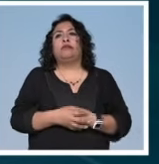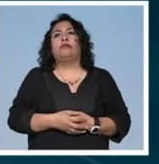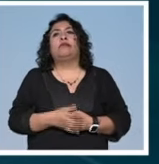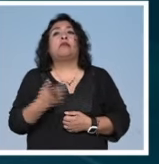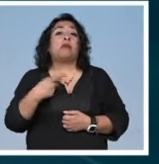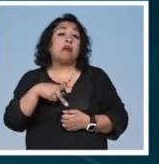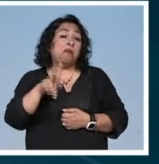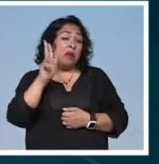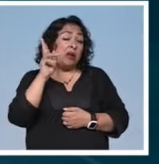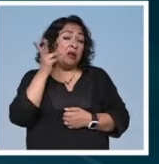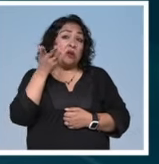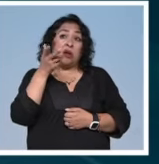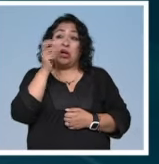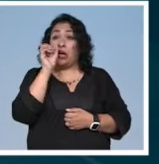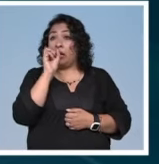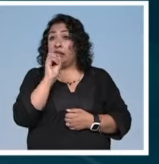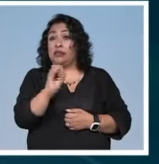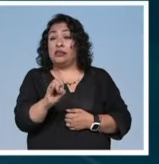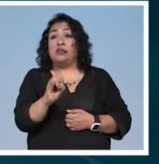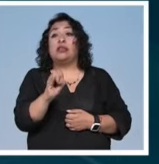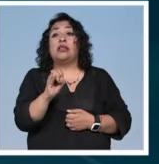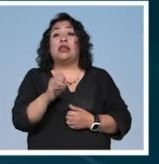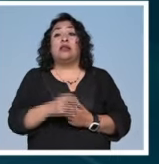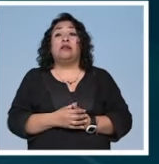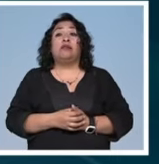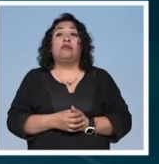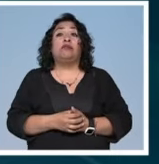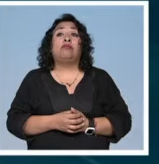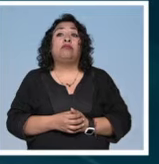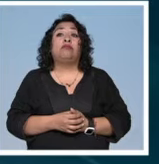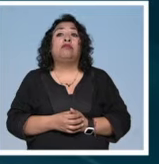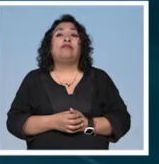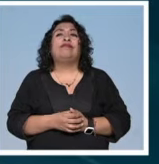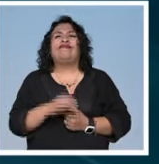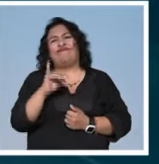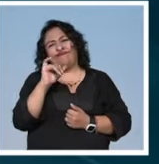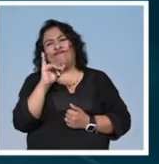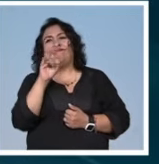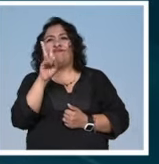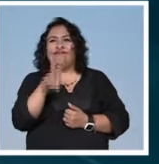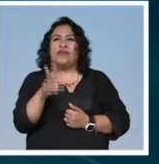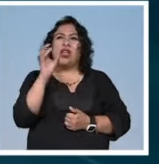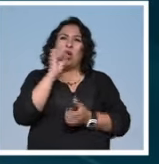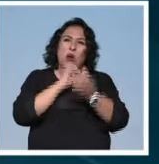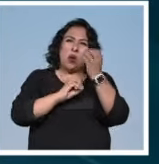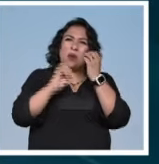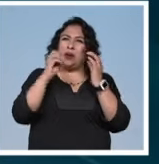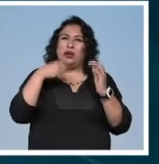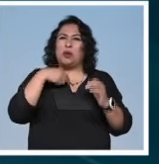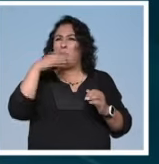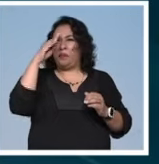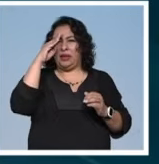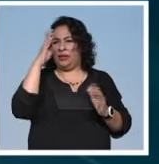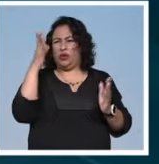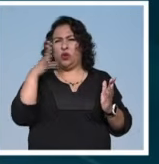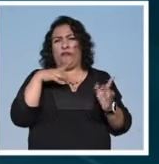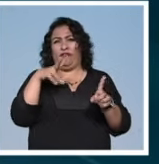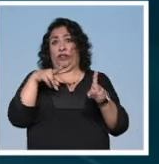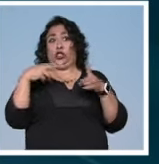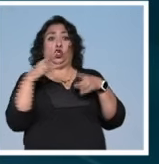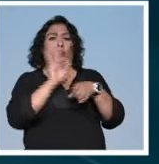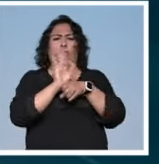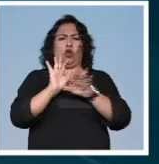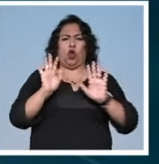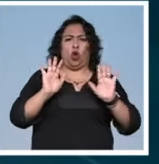Pero bueno, es la apuesta. Y efectivamente, la obra como tal creo que no tiene una postura, sino